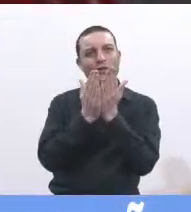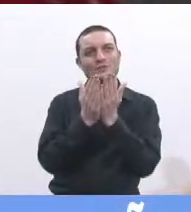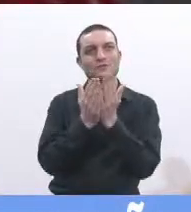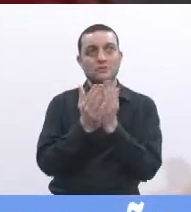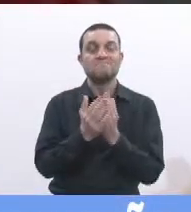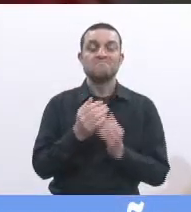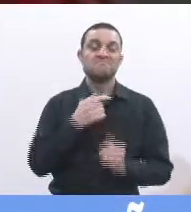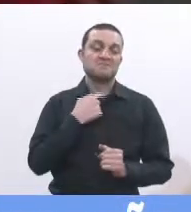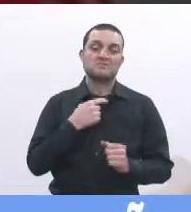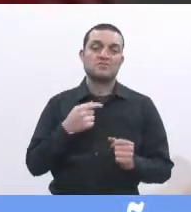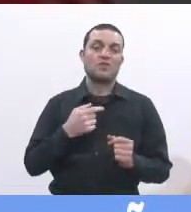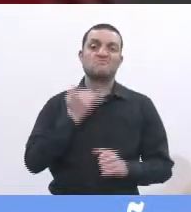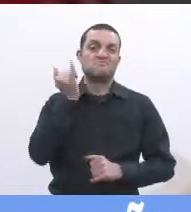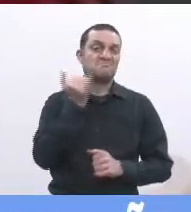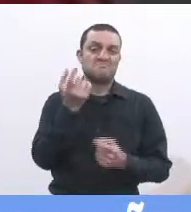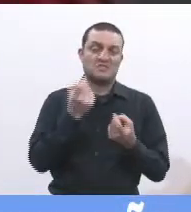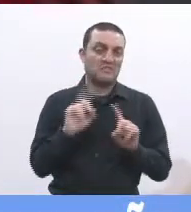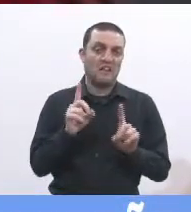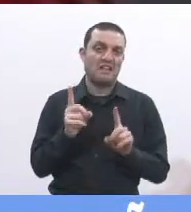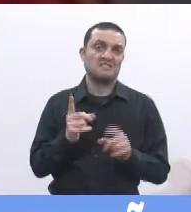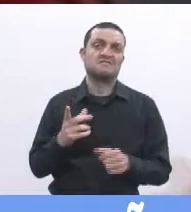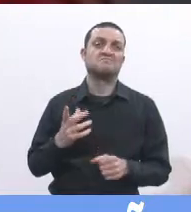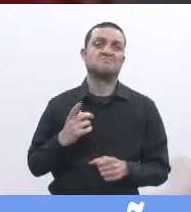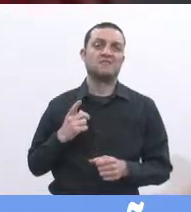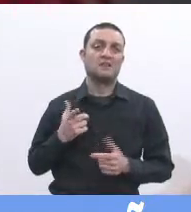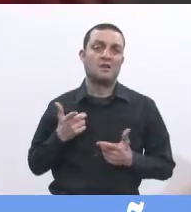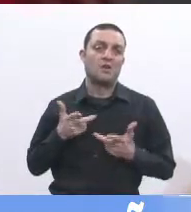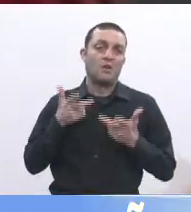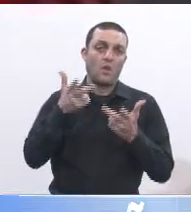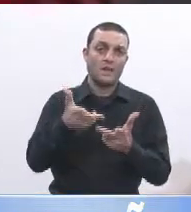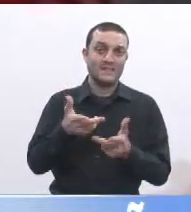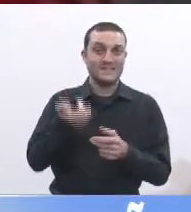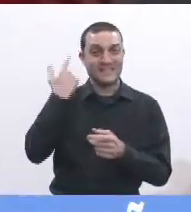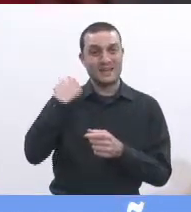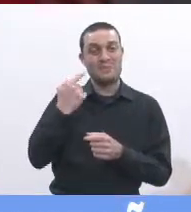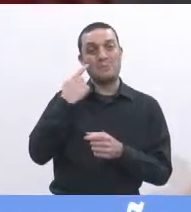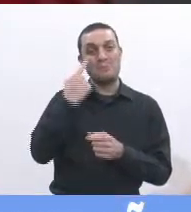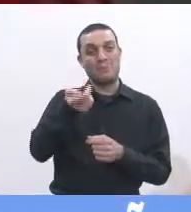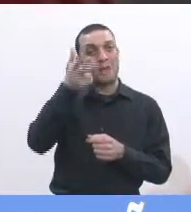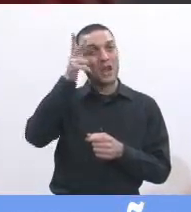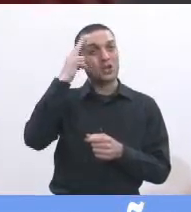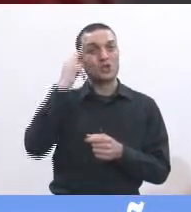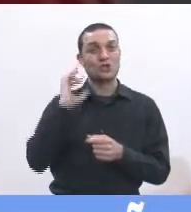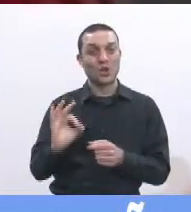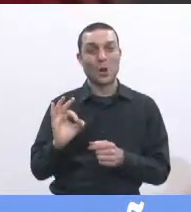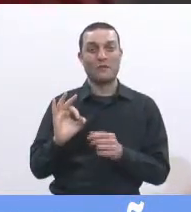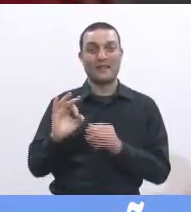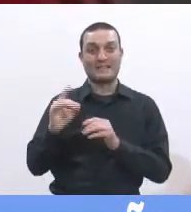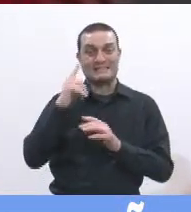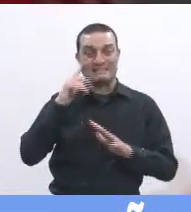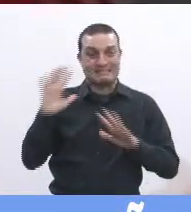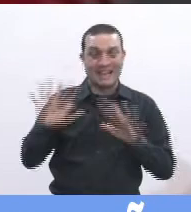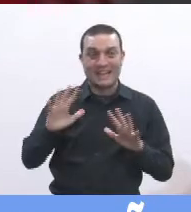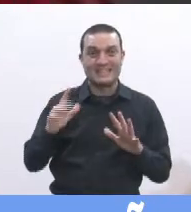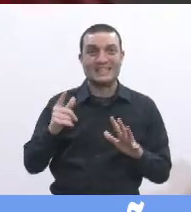Me va a ahorrar también plantear que a partir de la crisis de 1890 empezaron todos los proyectos de leyes que terminaron